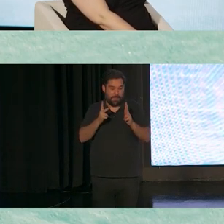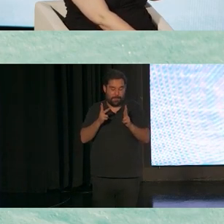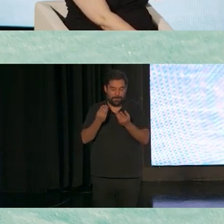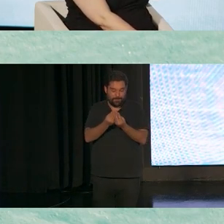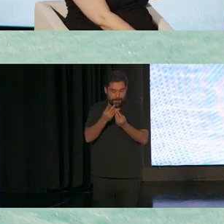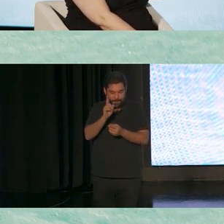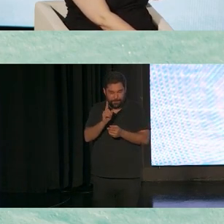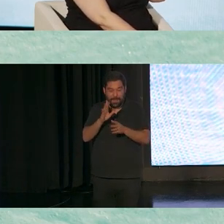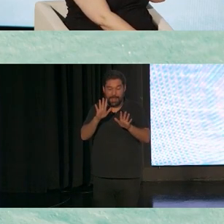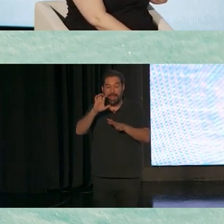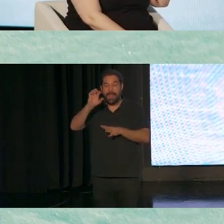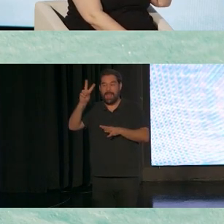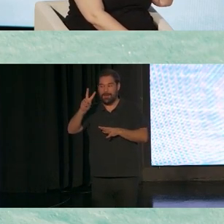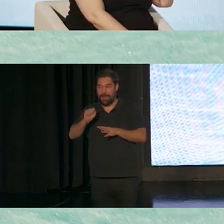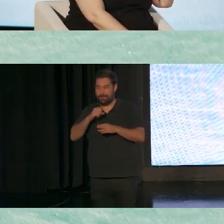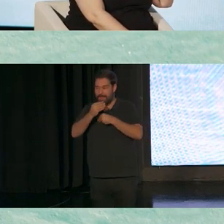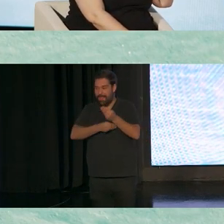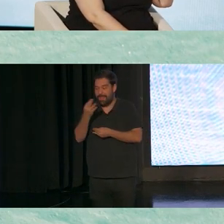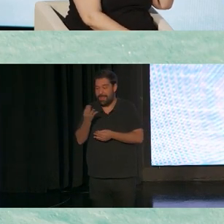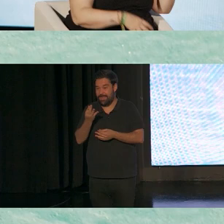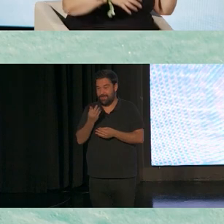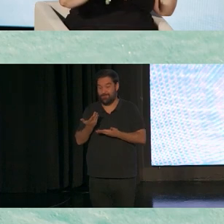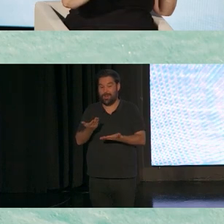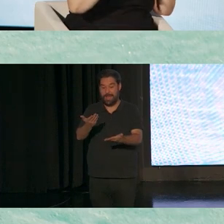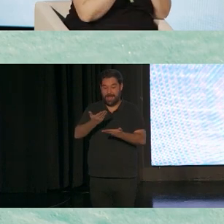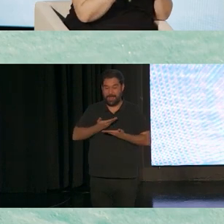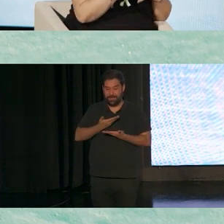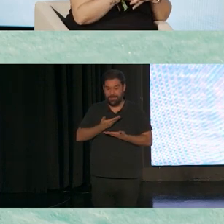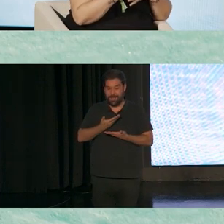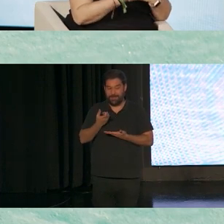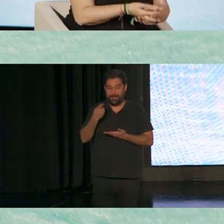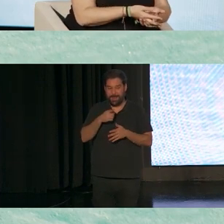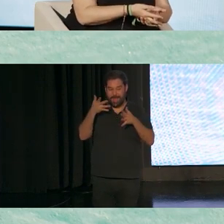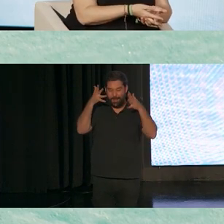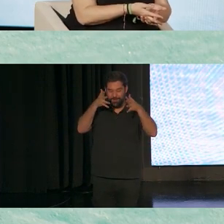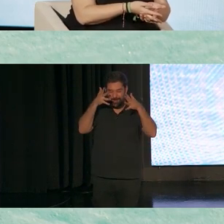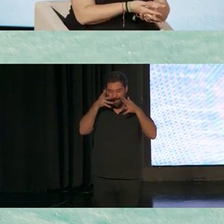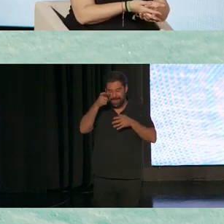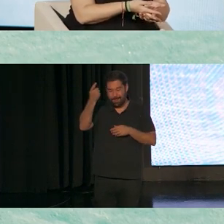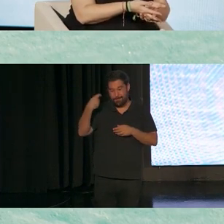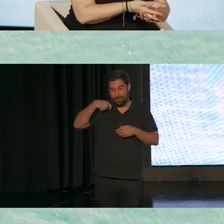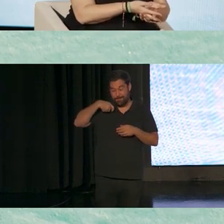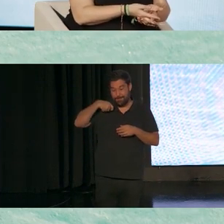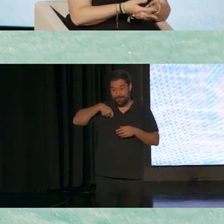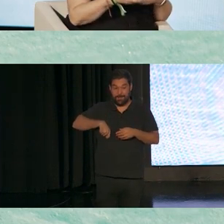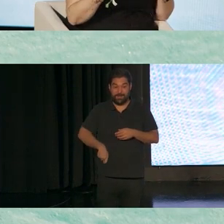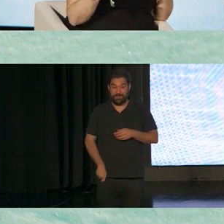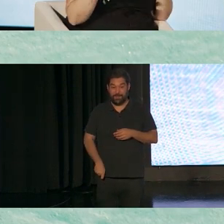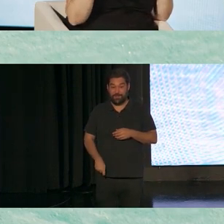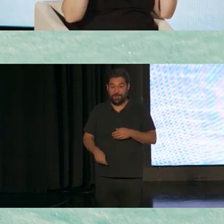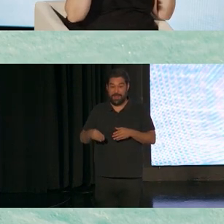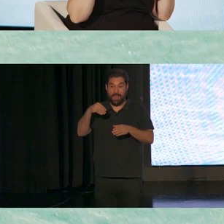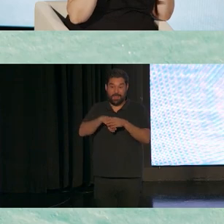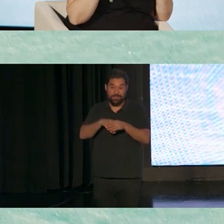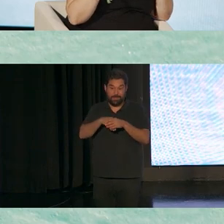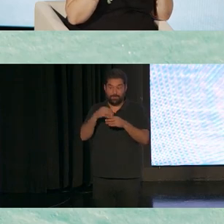Eva lo que hizo también fue ayudarnos a asesorar a Los profesionales de la guardería de infantil para que la